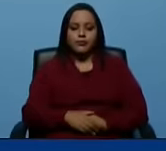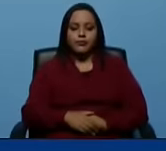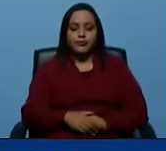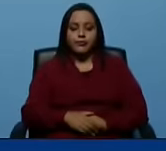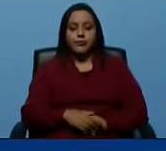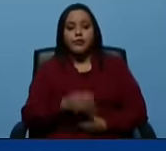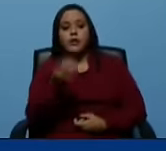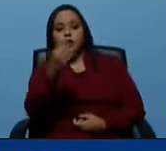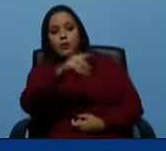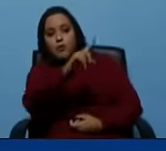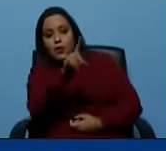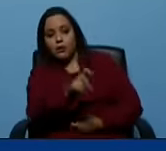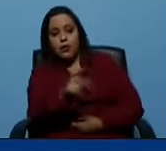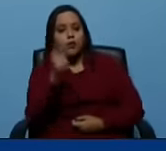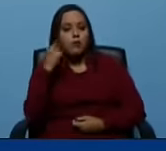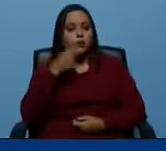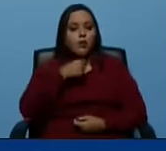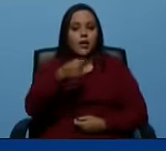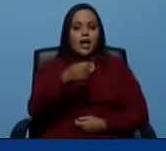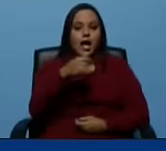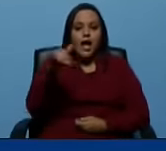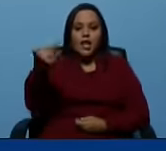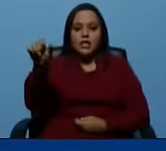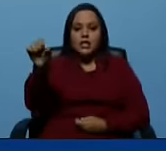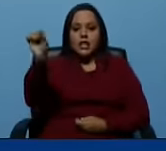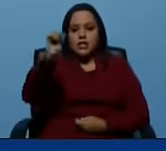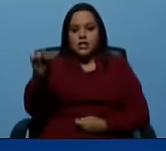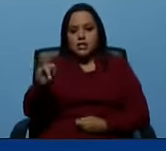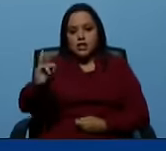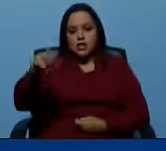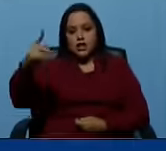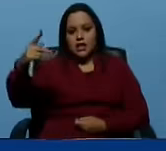la formula Jessica Sosa, de RT en Español.